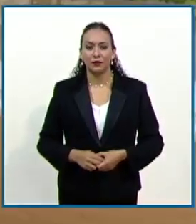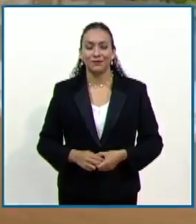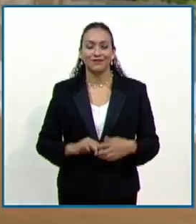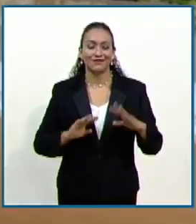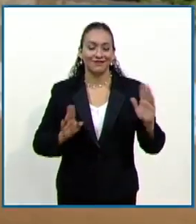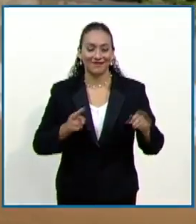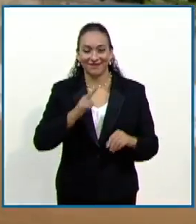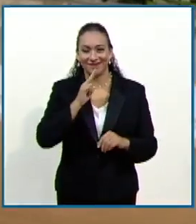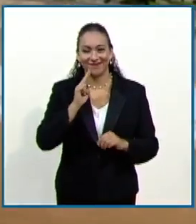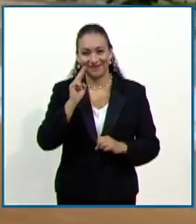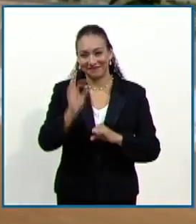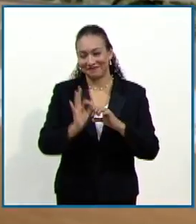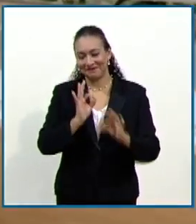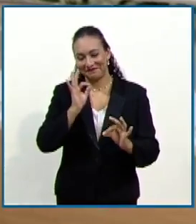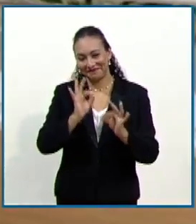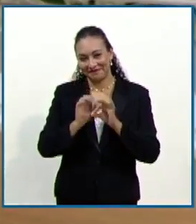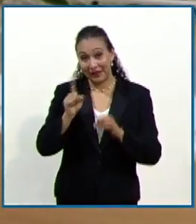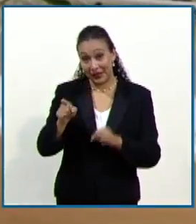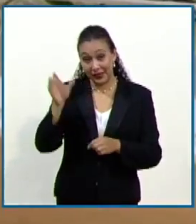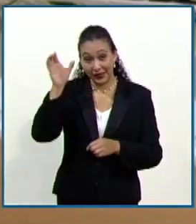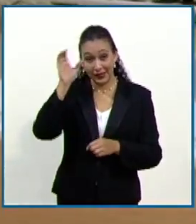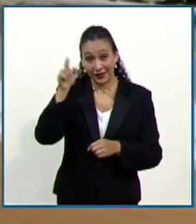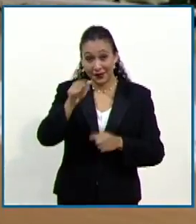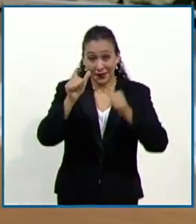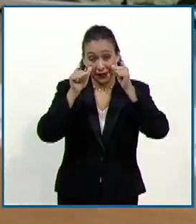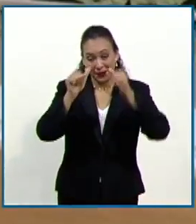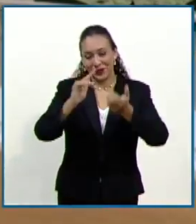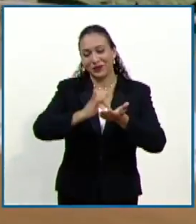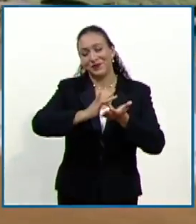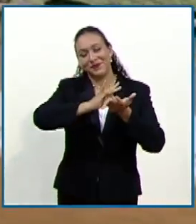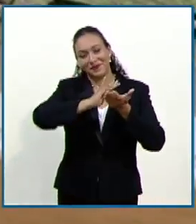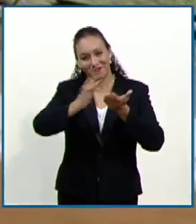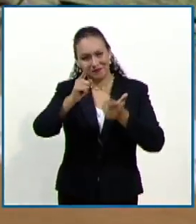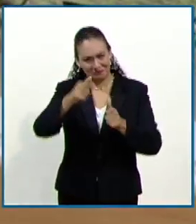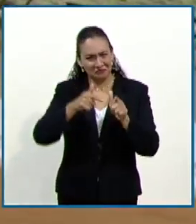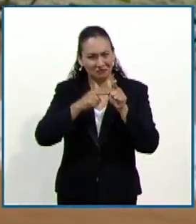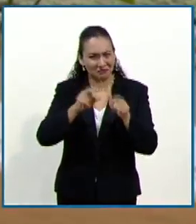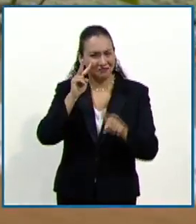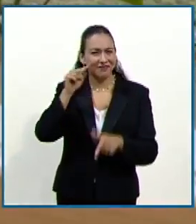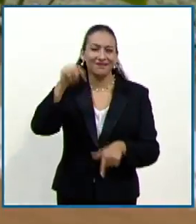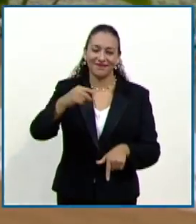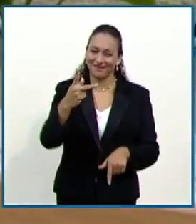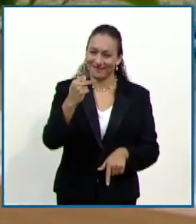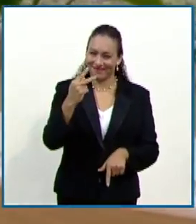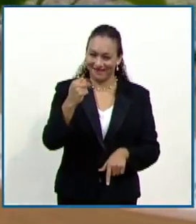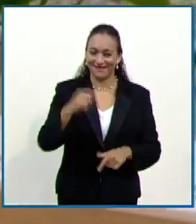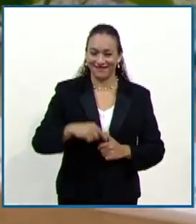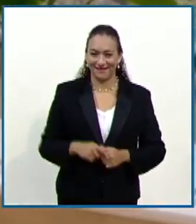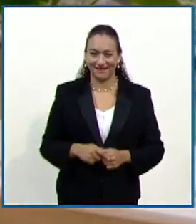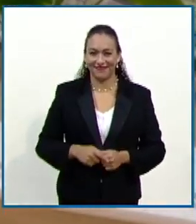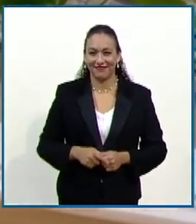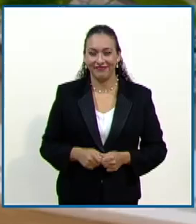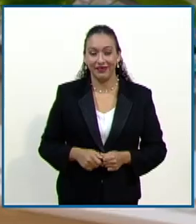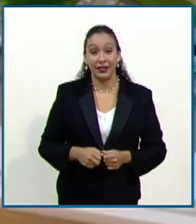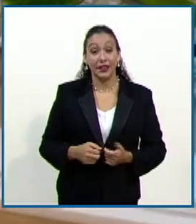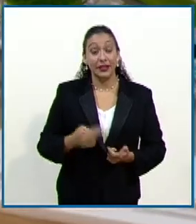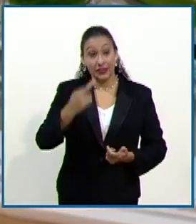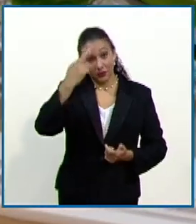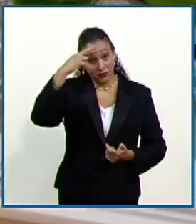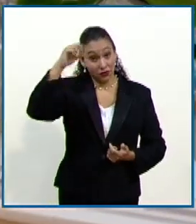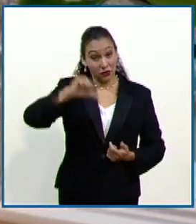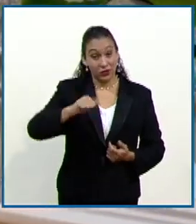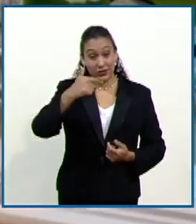Así concluimos esta emisión. Soy Citlali Pérez. Lo invito a mantenerse en la señal del canal del Poder Judicial de la Federación. Siga